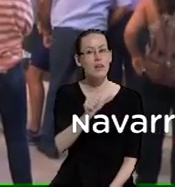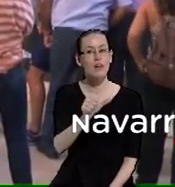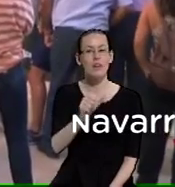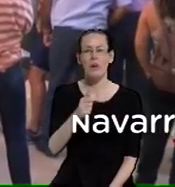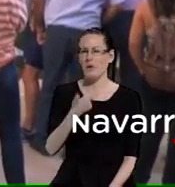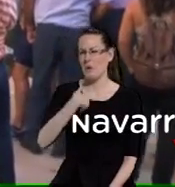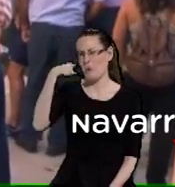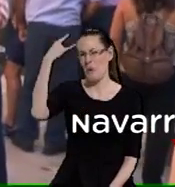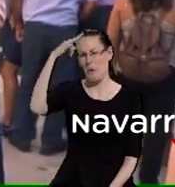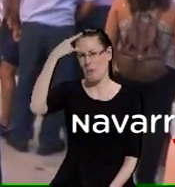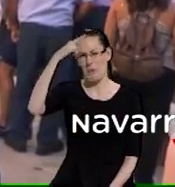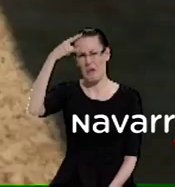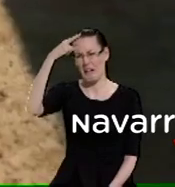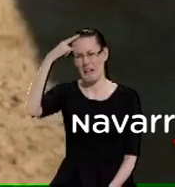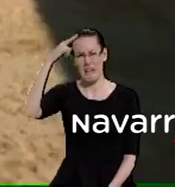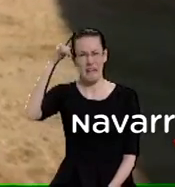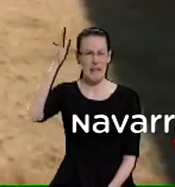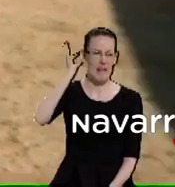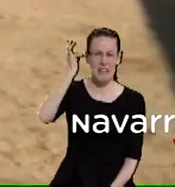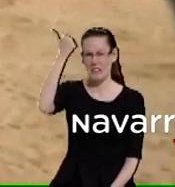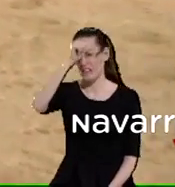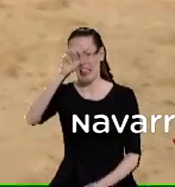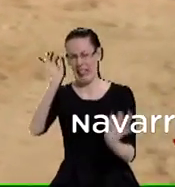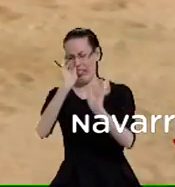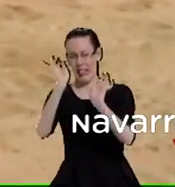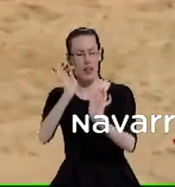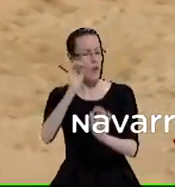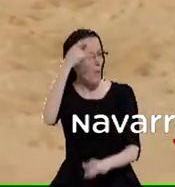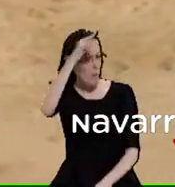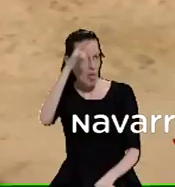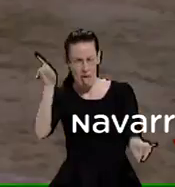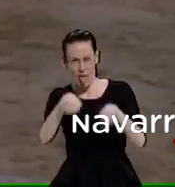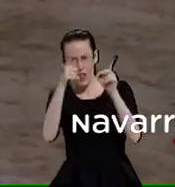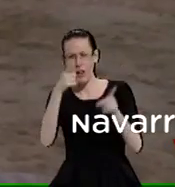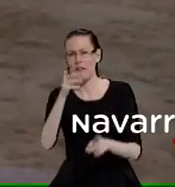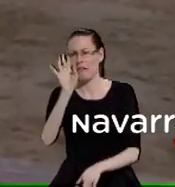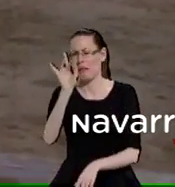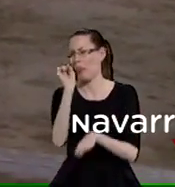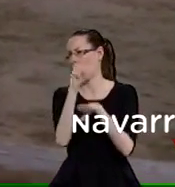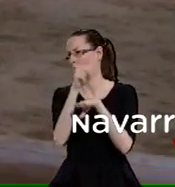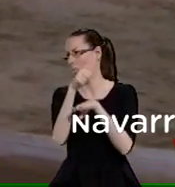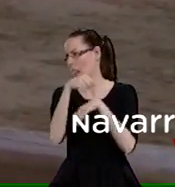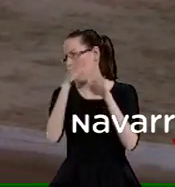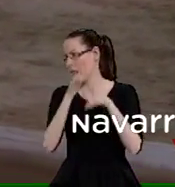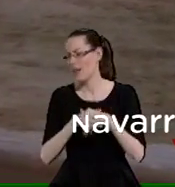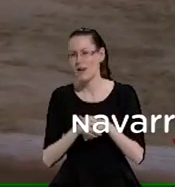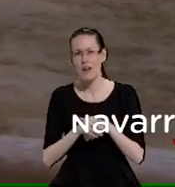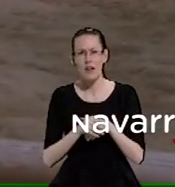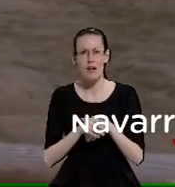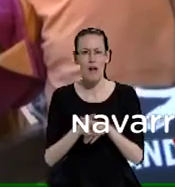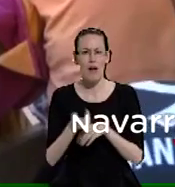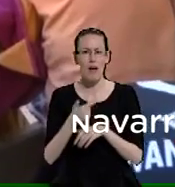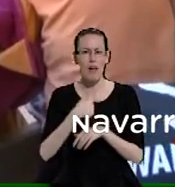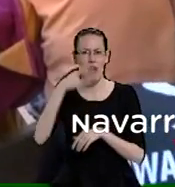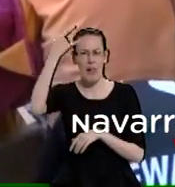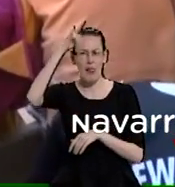Ni la vaca ni los toros, he venido a estar. O sea, que las vacas le da igual. A mí me ha tocado domarlas como andar con las vacas